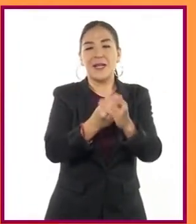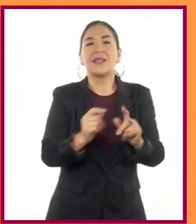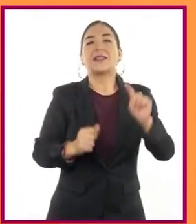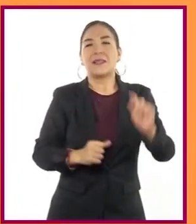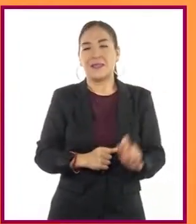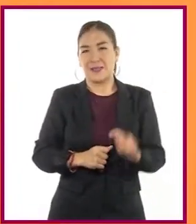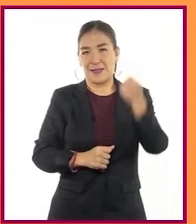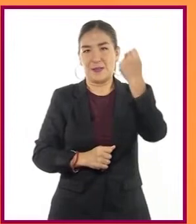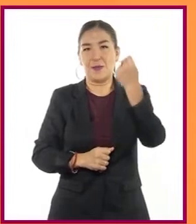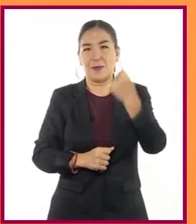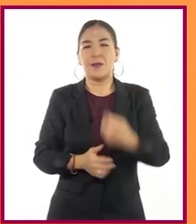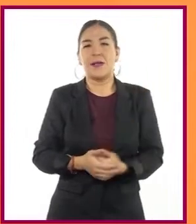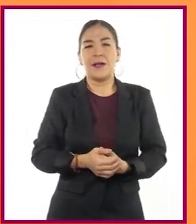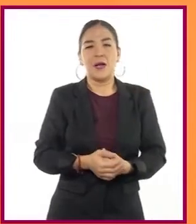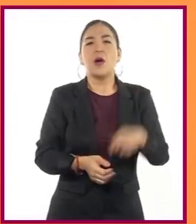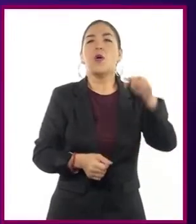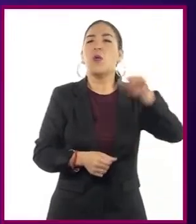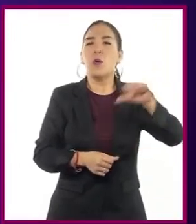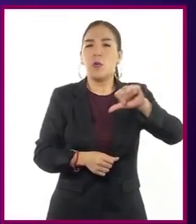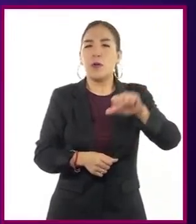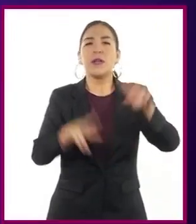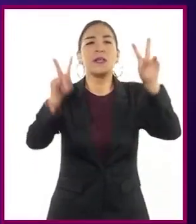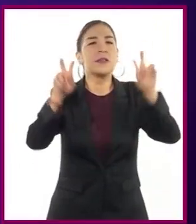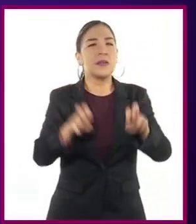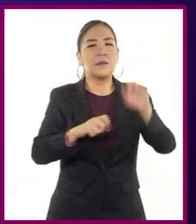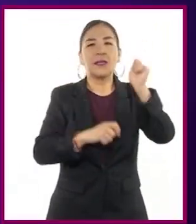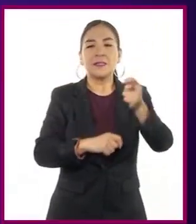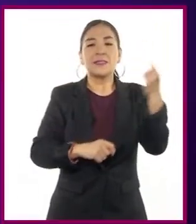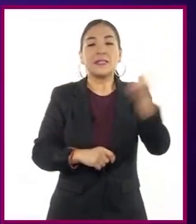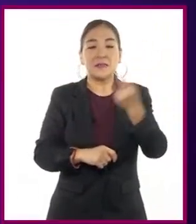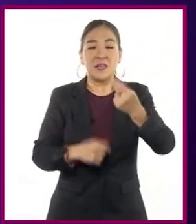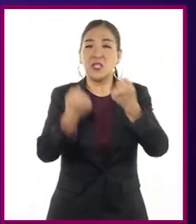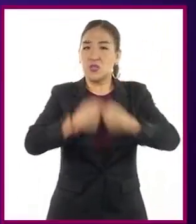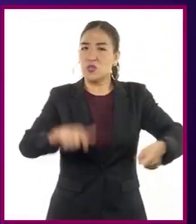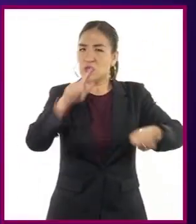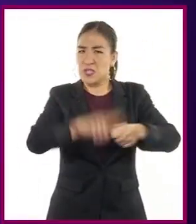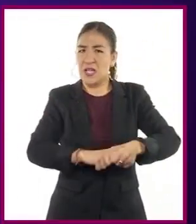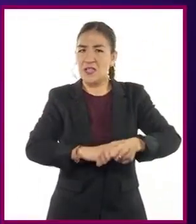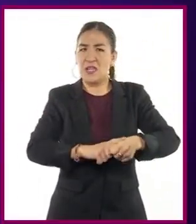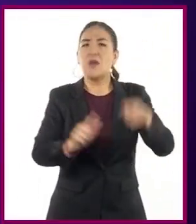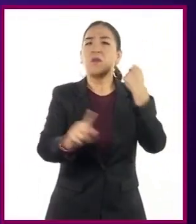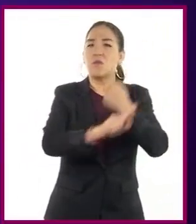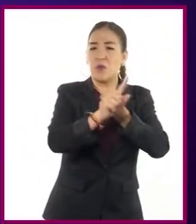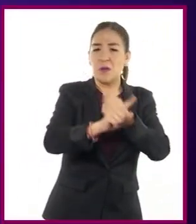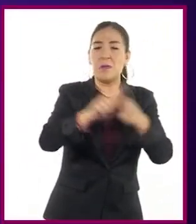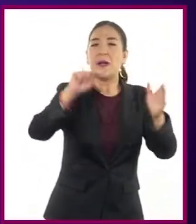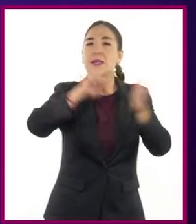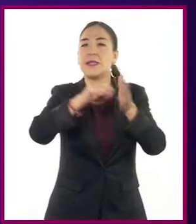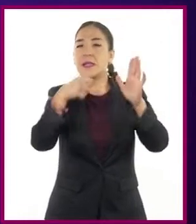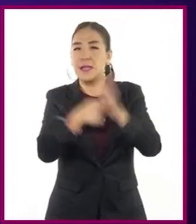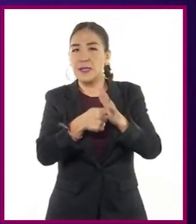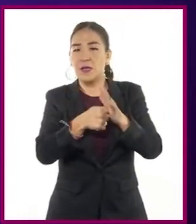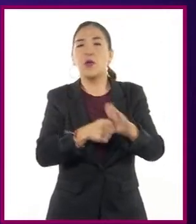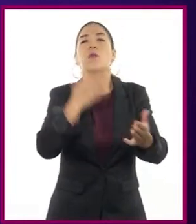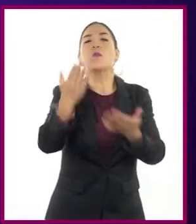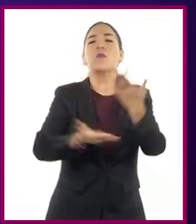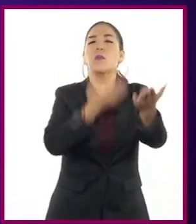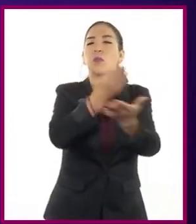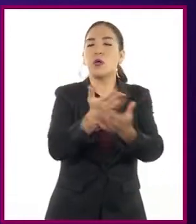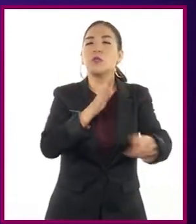tecnología. En esta ocasión, el tema es necesidades sociales, problemas técnicos y el propósito